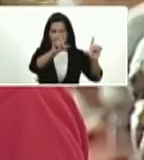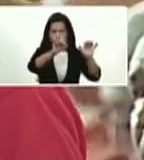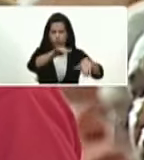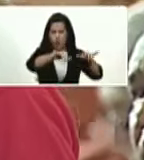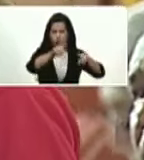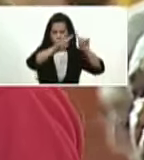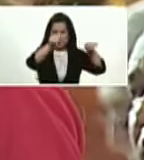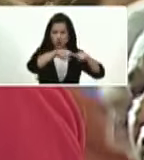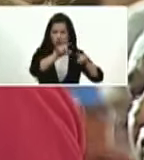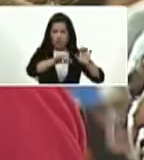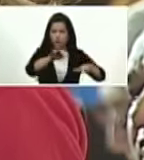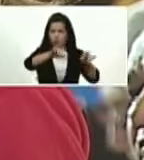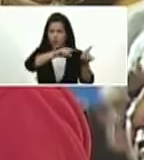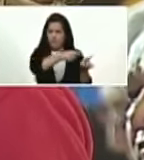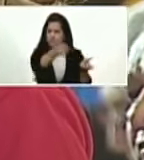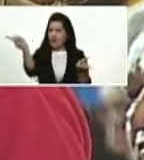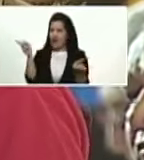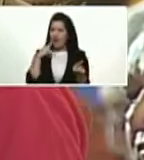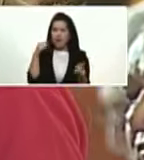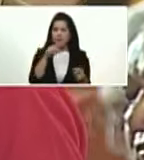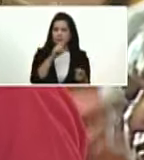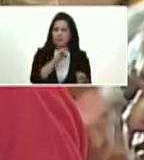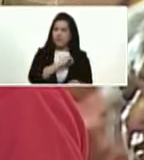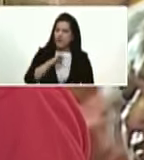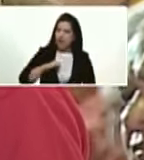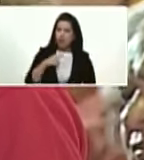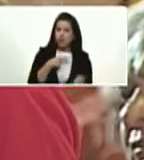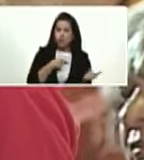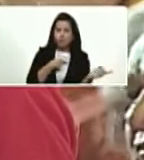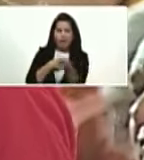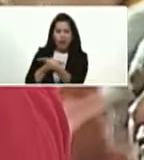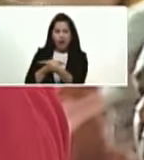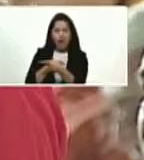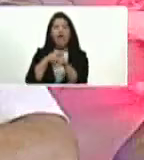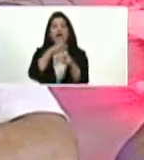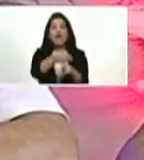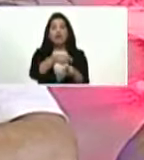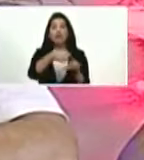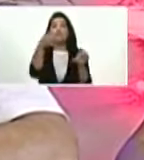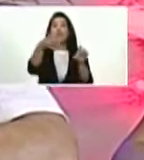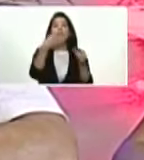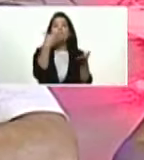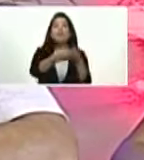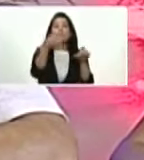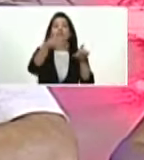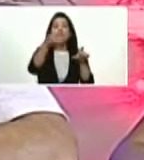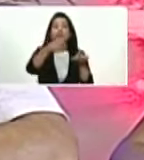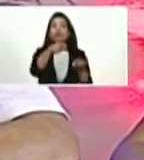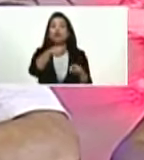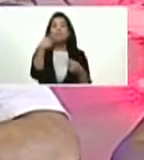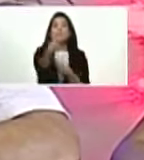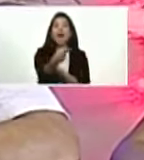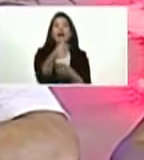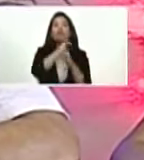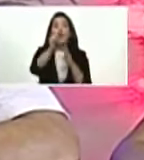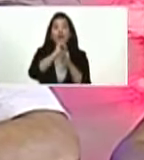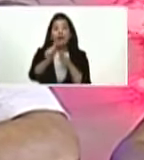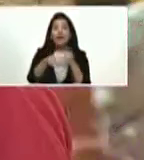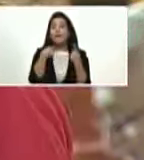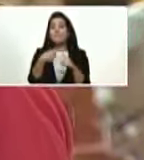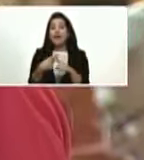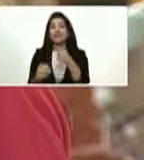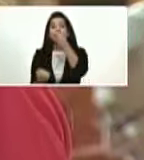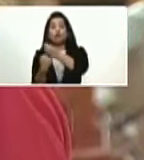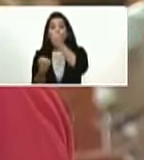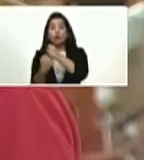pagan en licencia, en divisas, que el soporte técnico también es de un fulano que hay que llamarlo para que venga y cobren